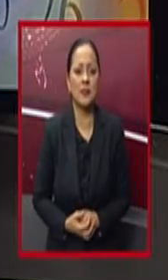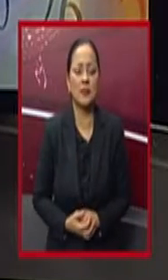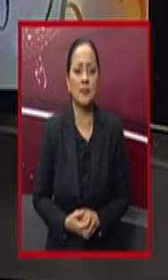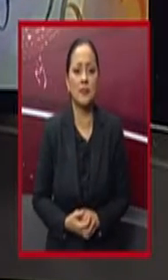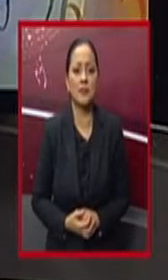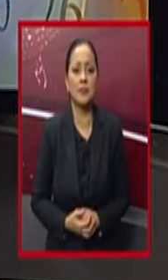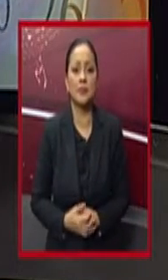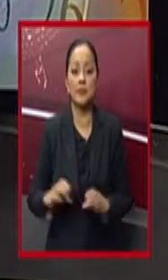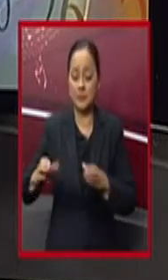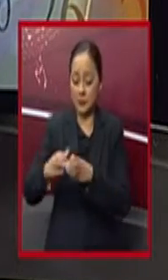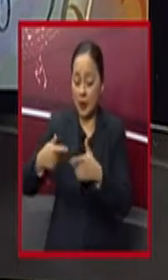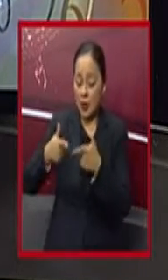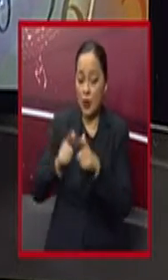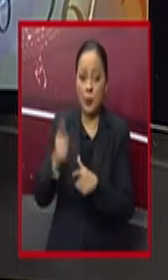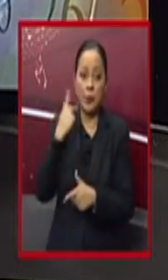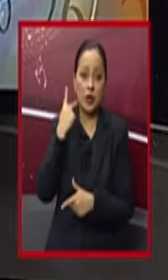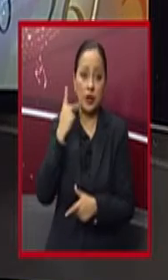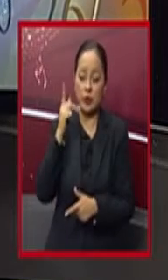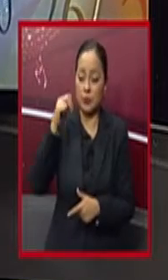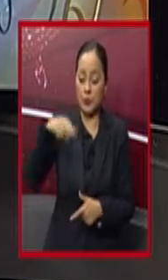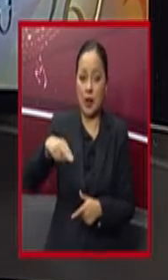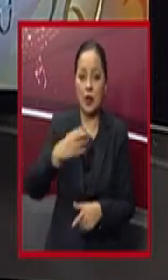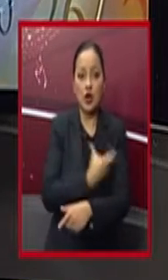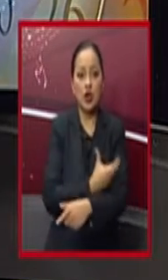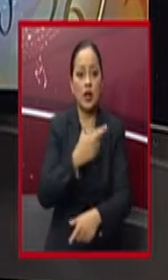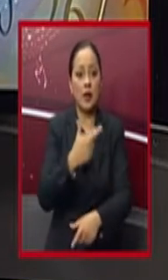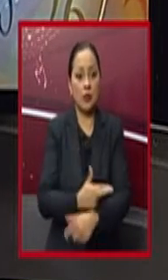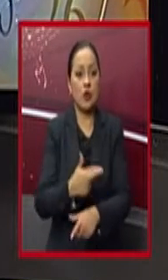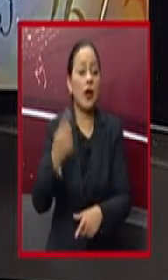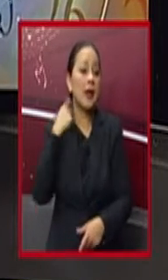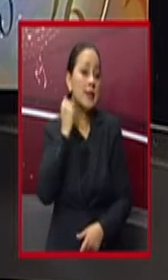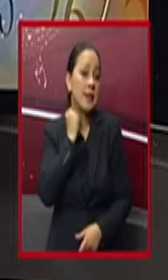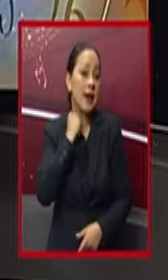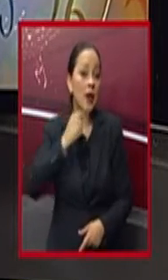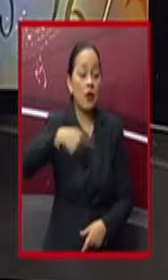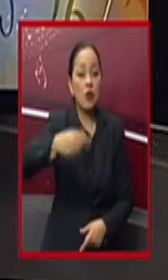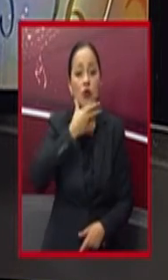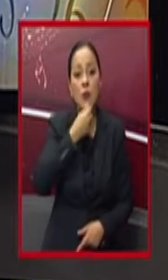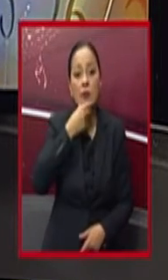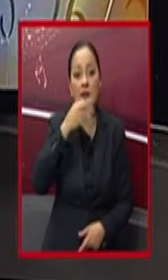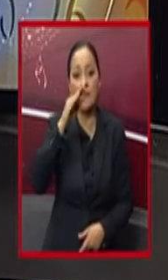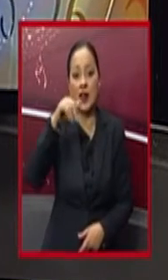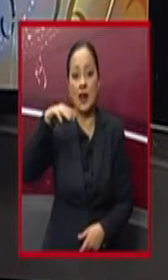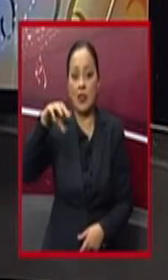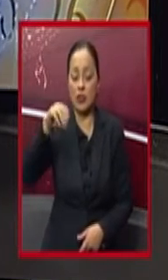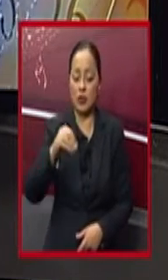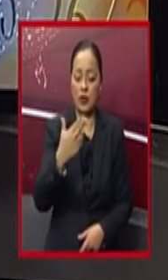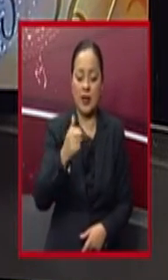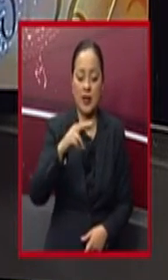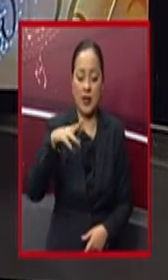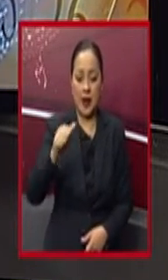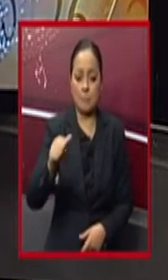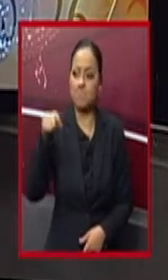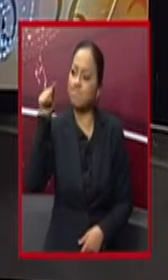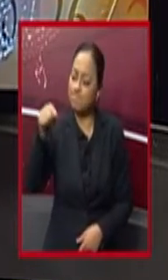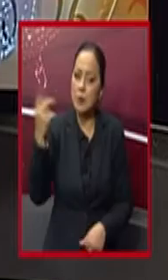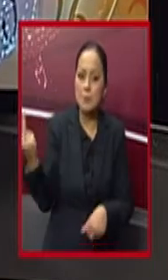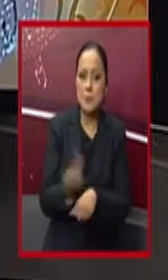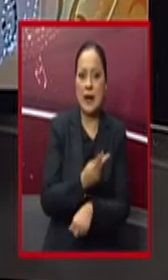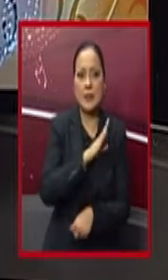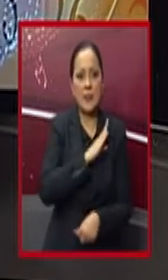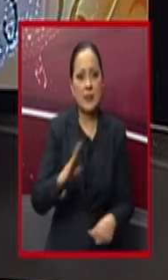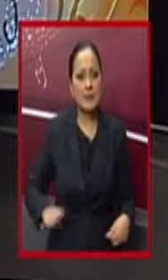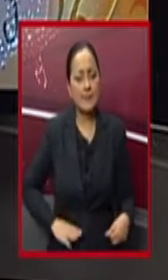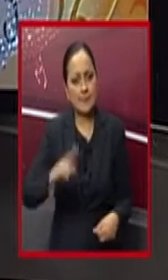Por la bancada del Partido Acción Nacional, el coordinador parlamentario en el Senado, Fernando Herrera, criticó que el gobierno federal no haya atendido a empresarios